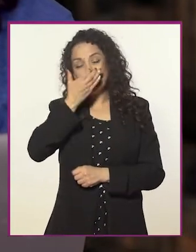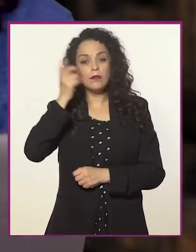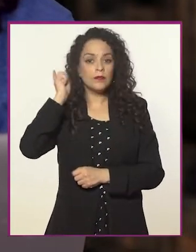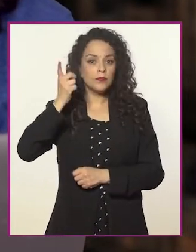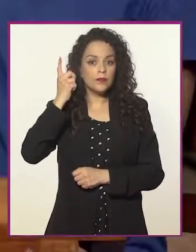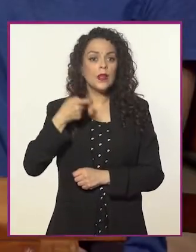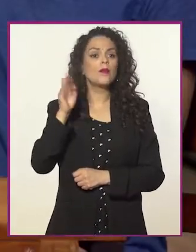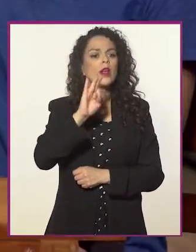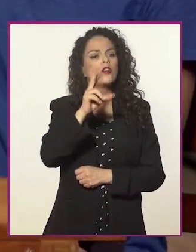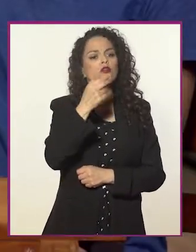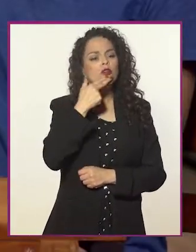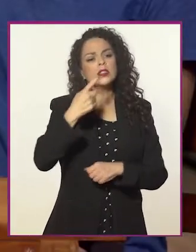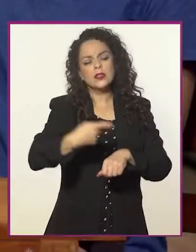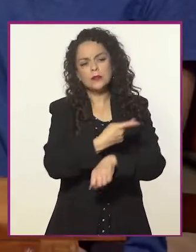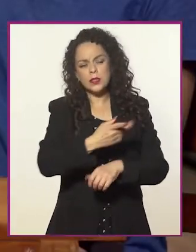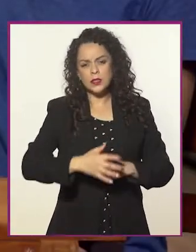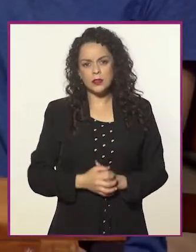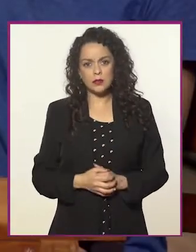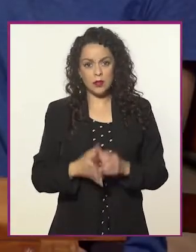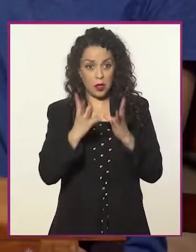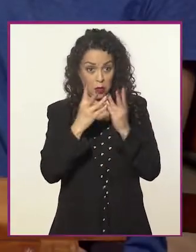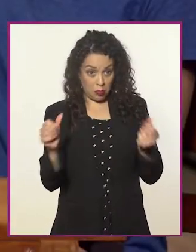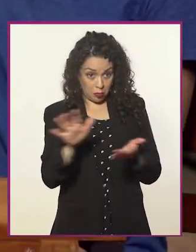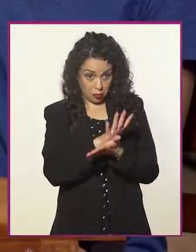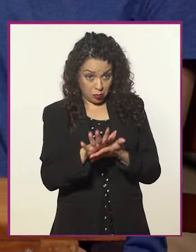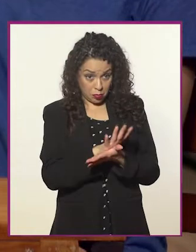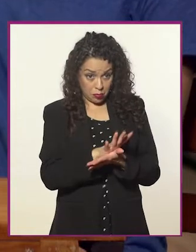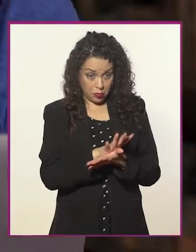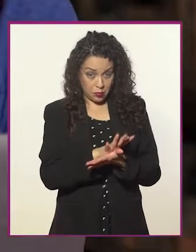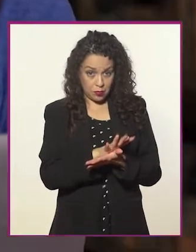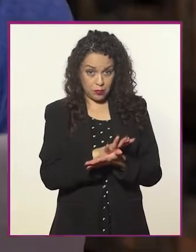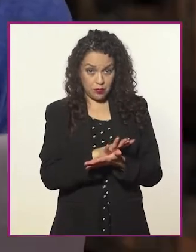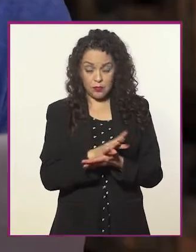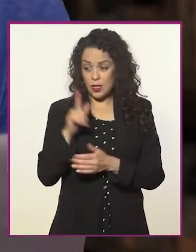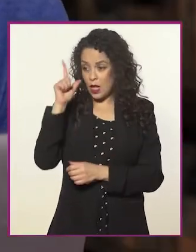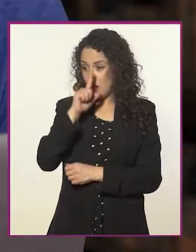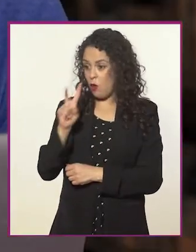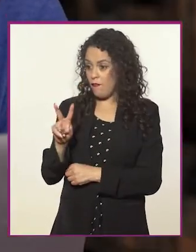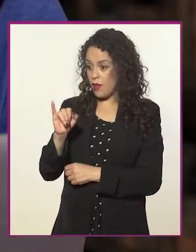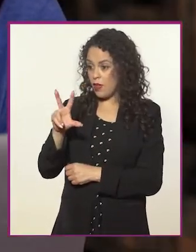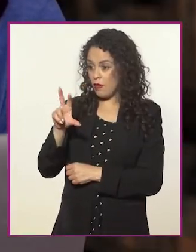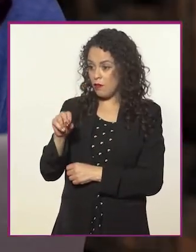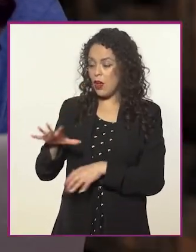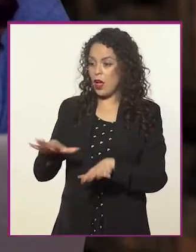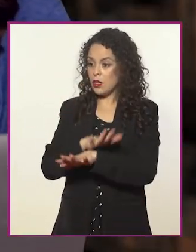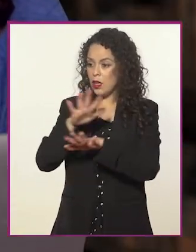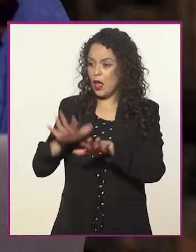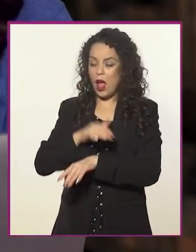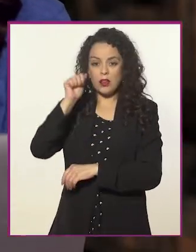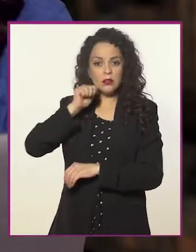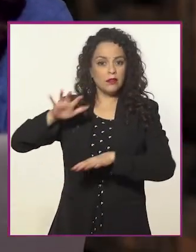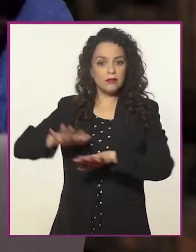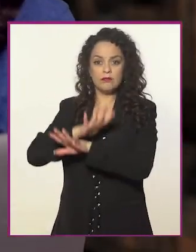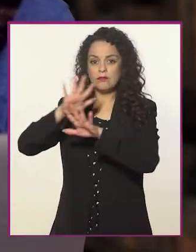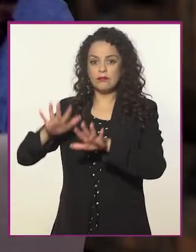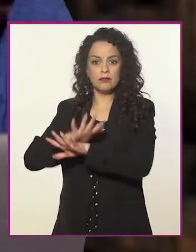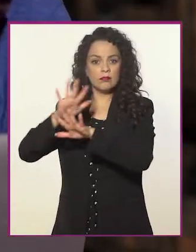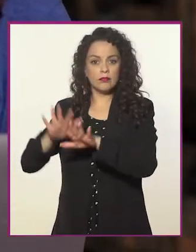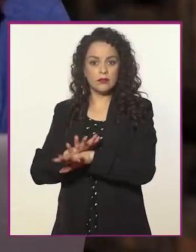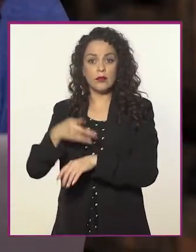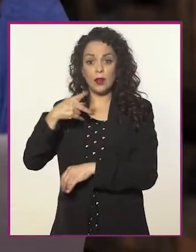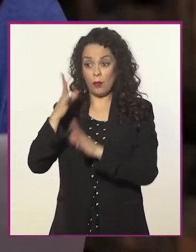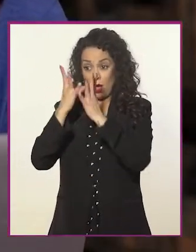¿Y si no las usamos, qué pasa? ¿Desaparecen? Una lengua viva se está transformando todo el tiempo, pero